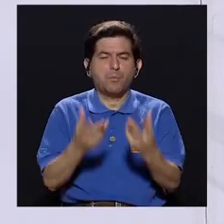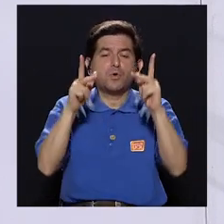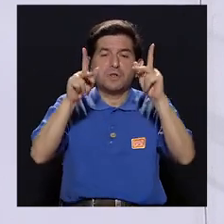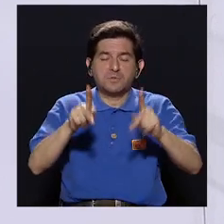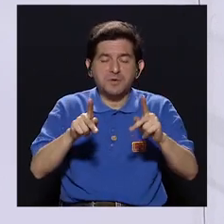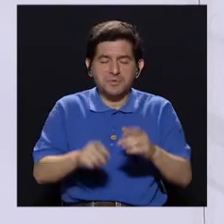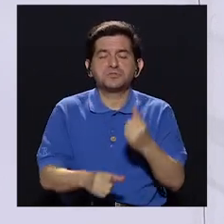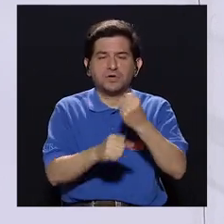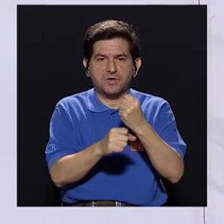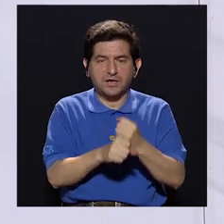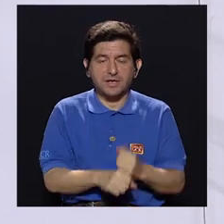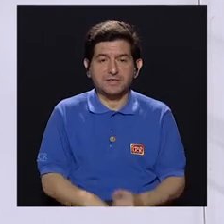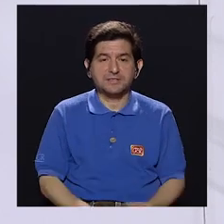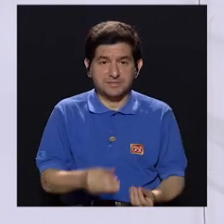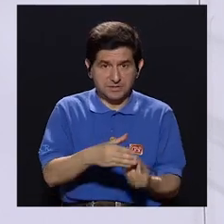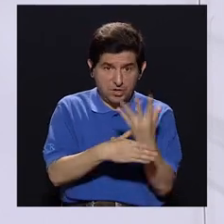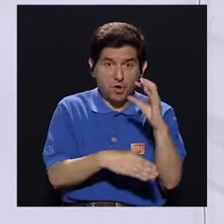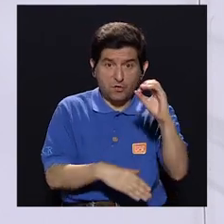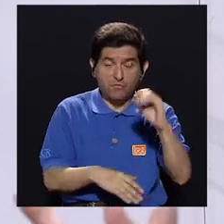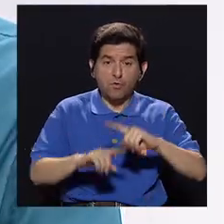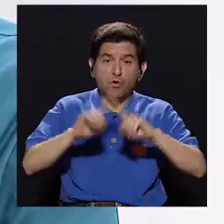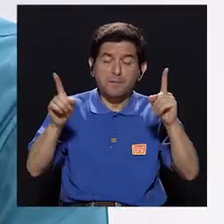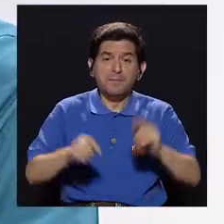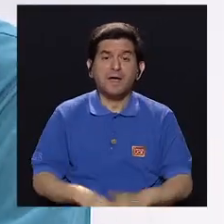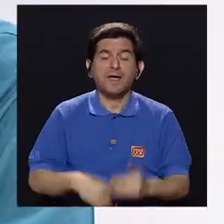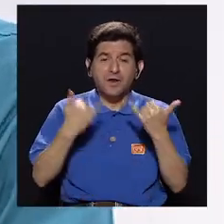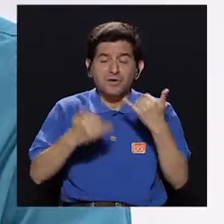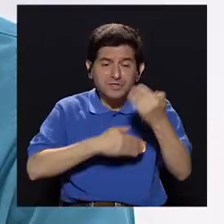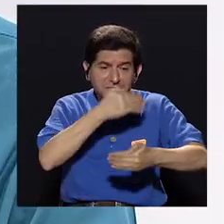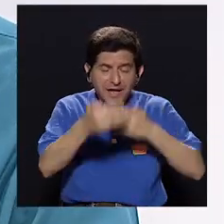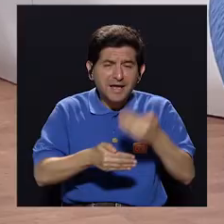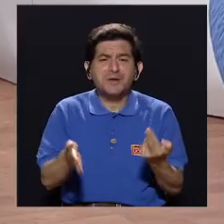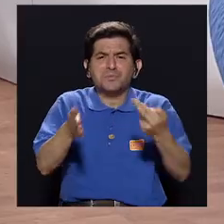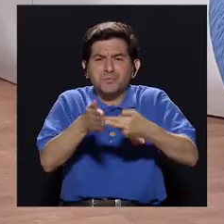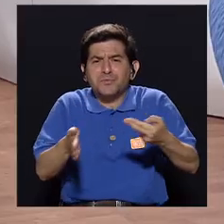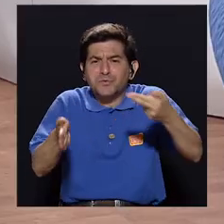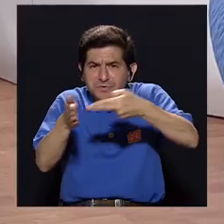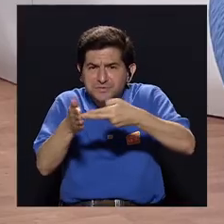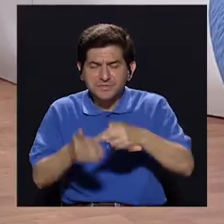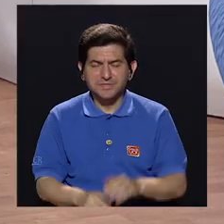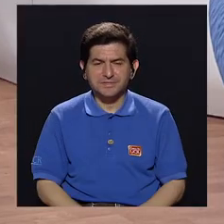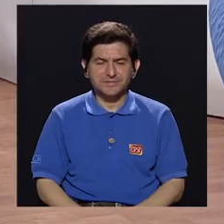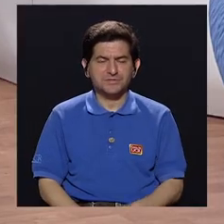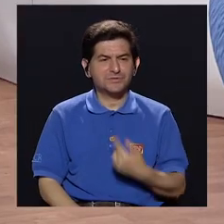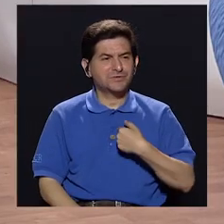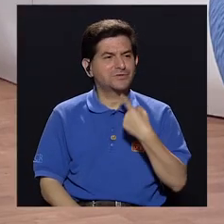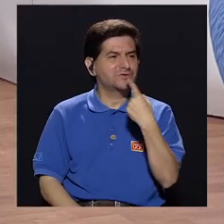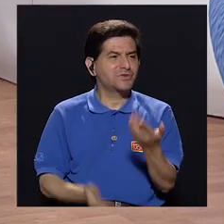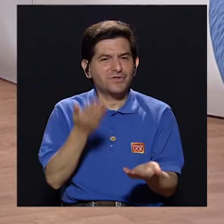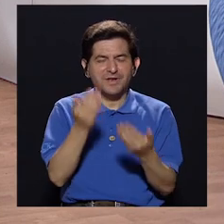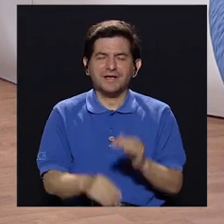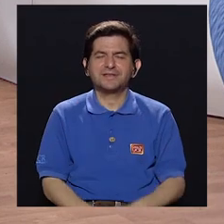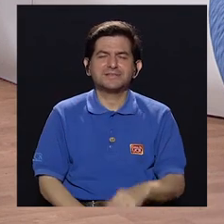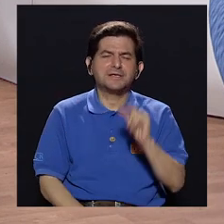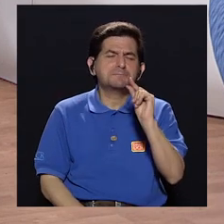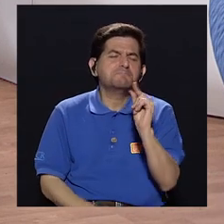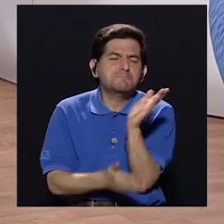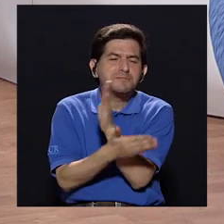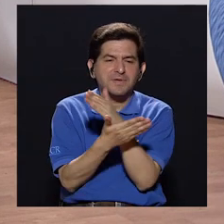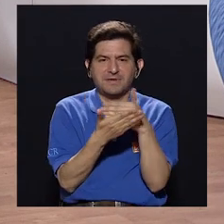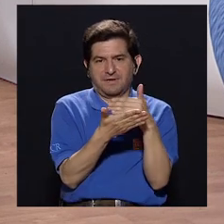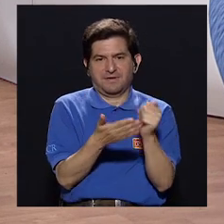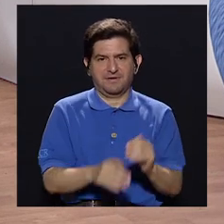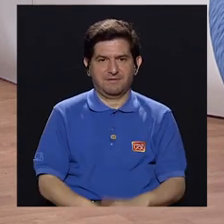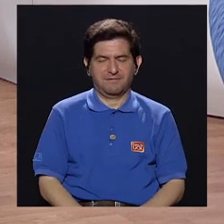relativamente en orquídeas correcto pero lo que es polinización propiamente Sí Dentro de polinización Yo diría que es una fracción lo que hay